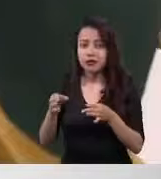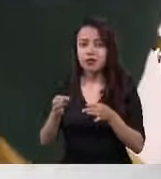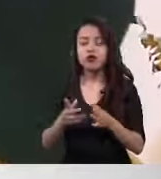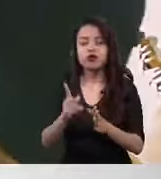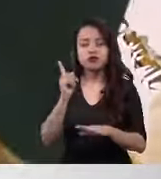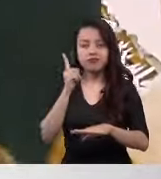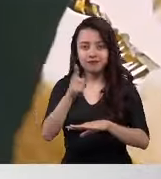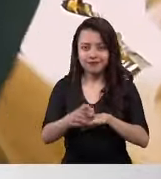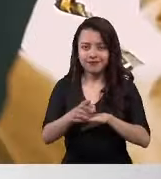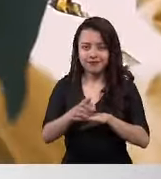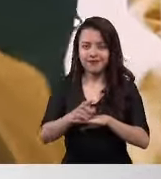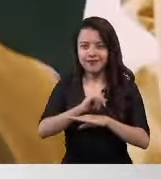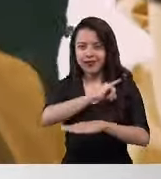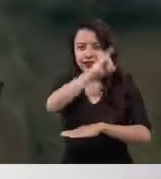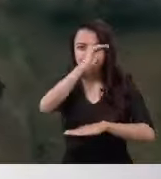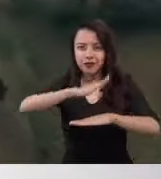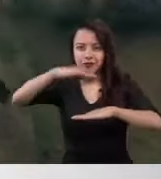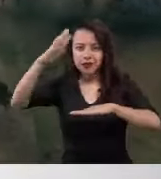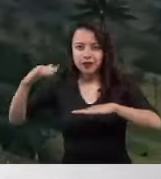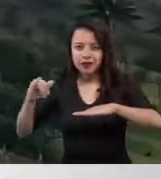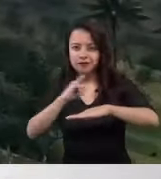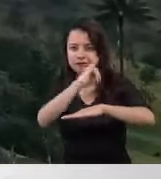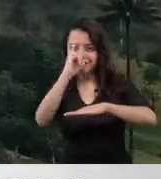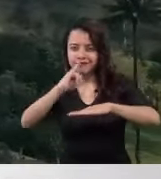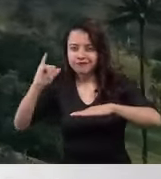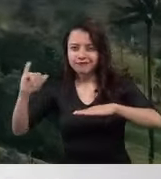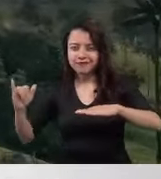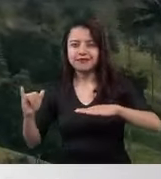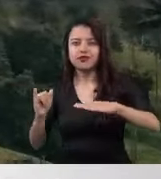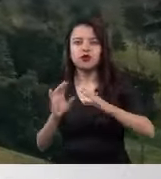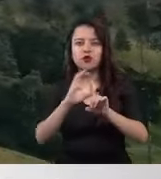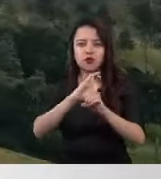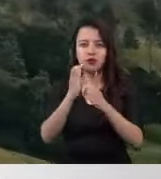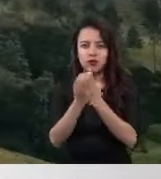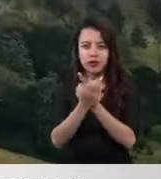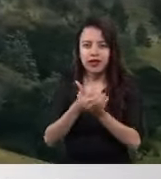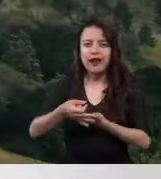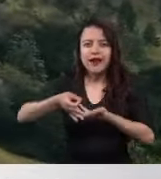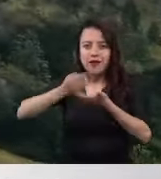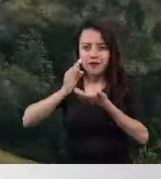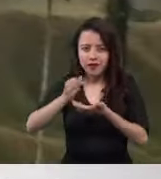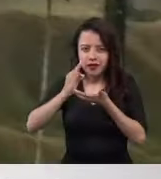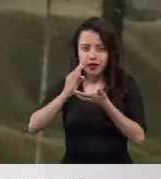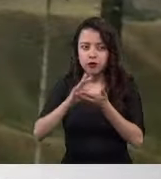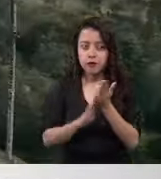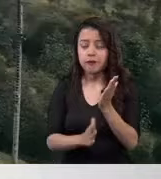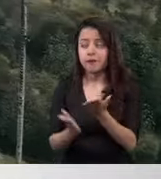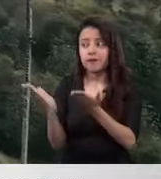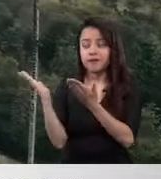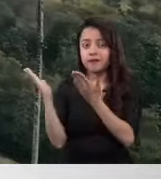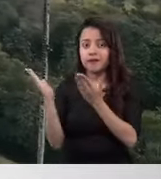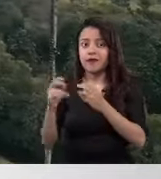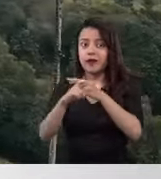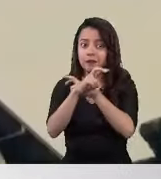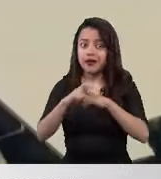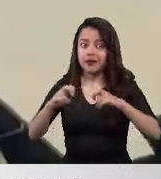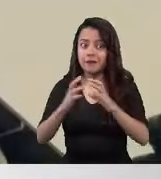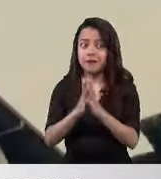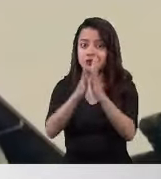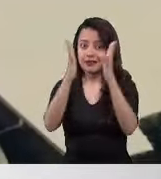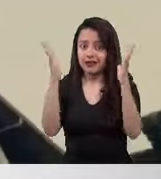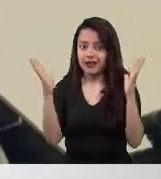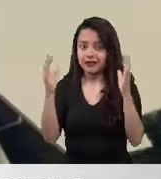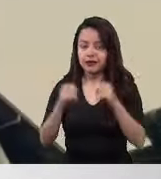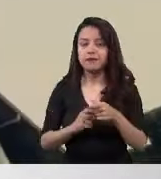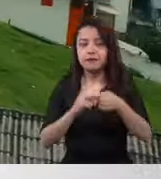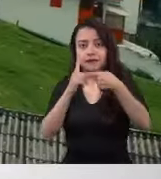declaratoria de paisaje cultural cafetero. El Valle de la Samaria, lleno de palmas de cera, es uno de los más grandes y conservados de Colombia. Y el Cristo